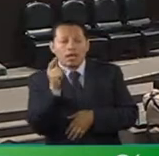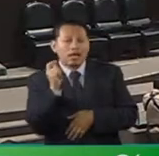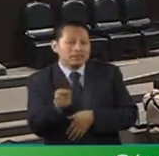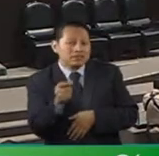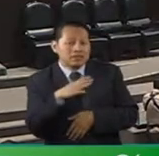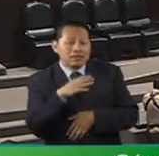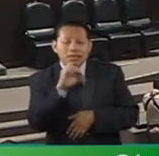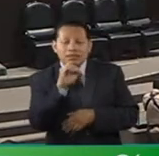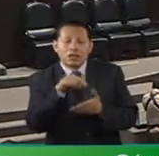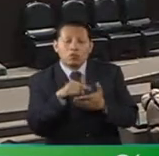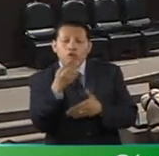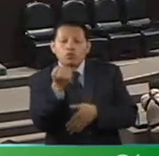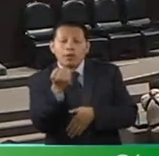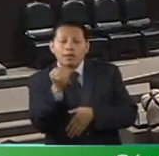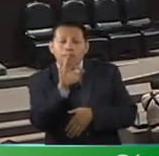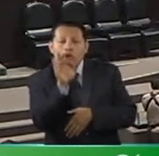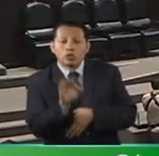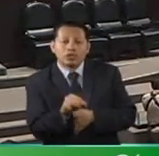el 0.9.